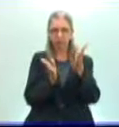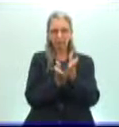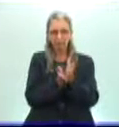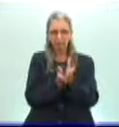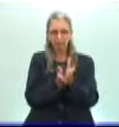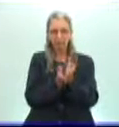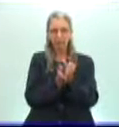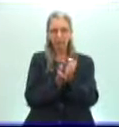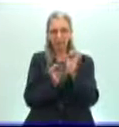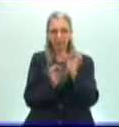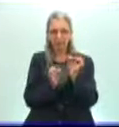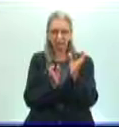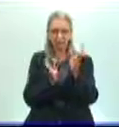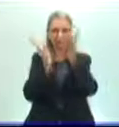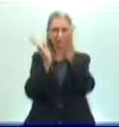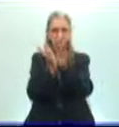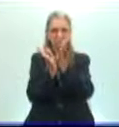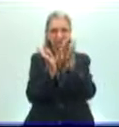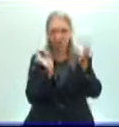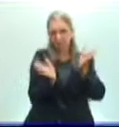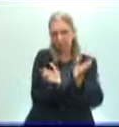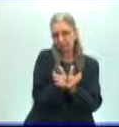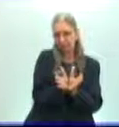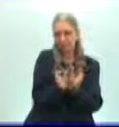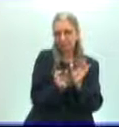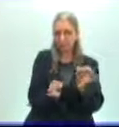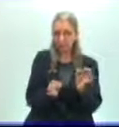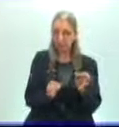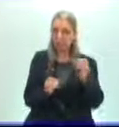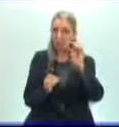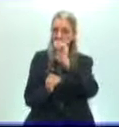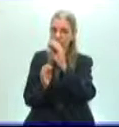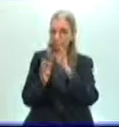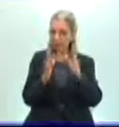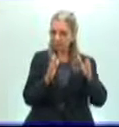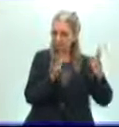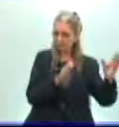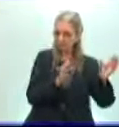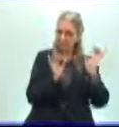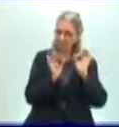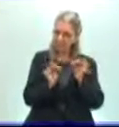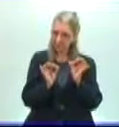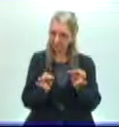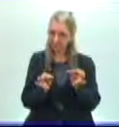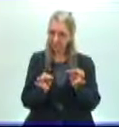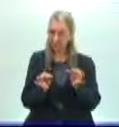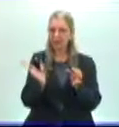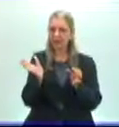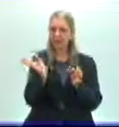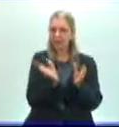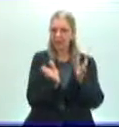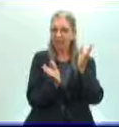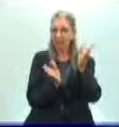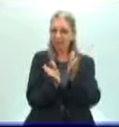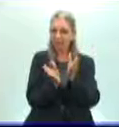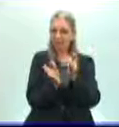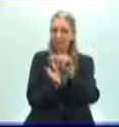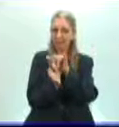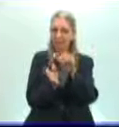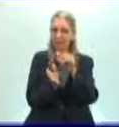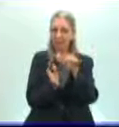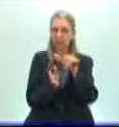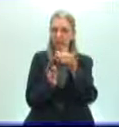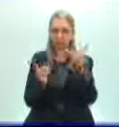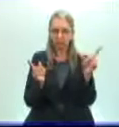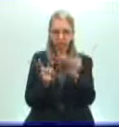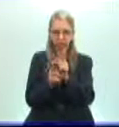de un triángulo y del otro igualmente en el mismo orden, ¿no? Recuerden que en el numerador deben ir los lados menores, si tomas el triángulo menor, siempre los lados del triángulo